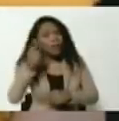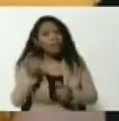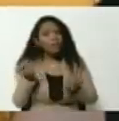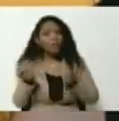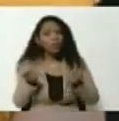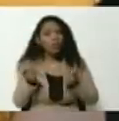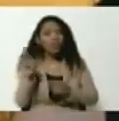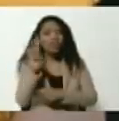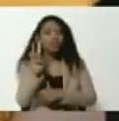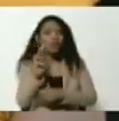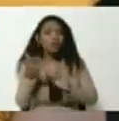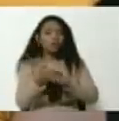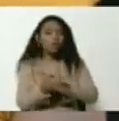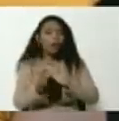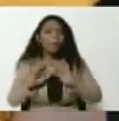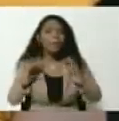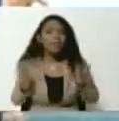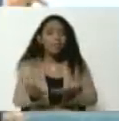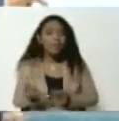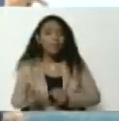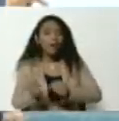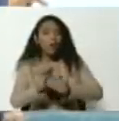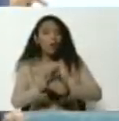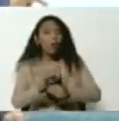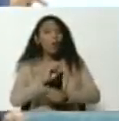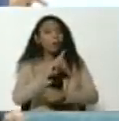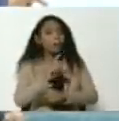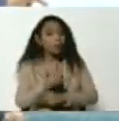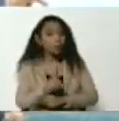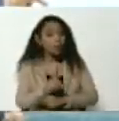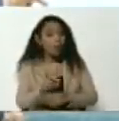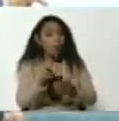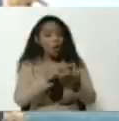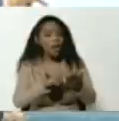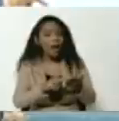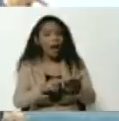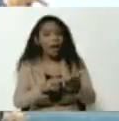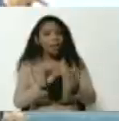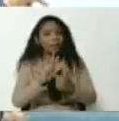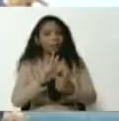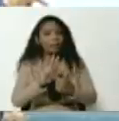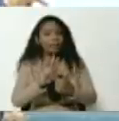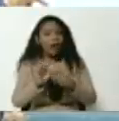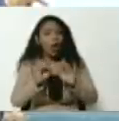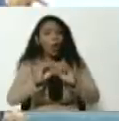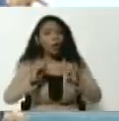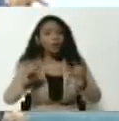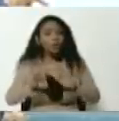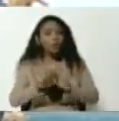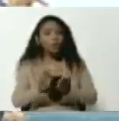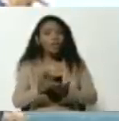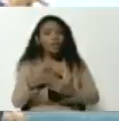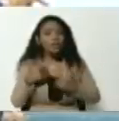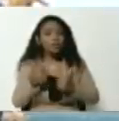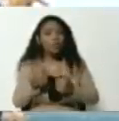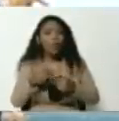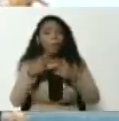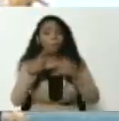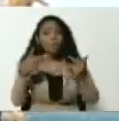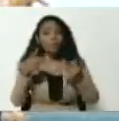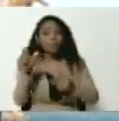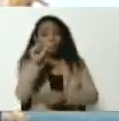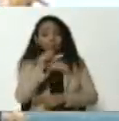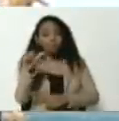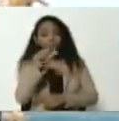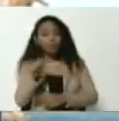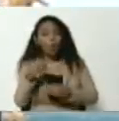hecho Venezuela de la pandemia por COVID? O que pregunte, o que lea el boletín de la Organización Mundial de la Salud, que se publica semanalmente,